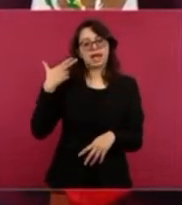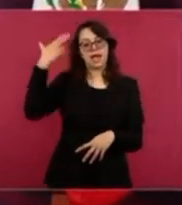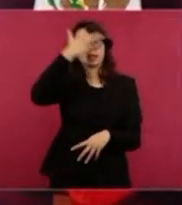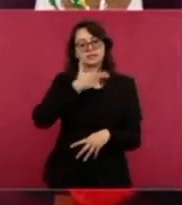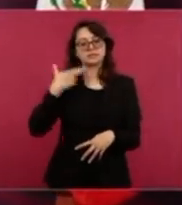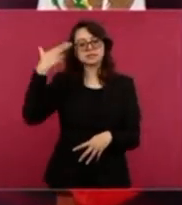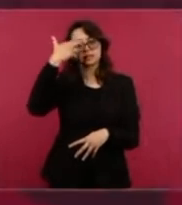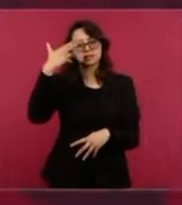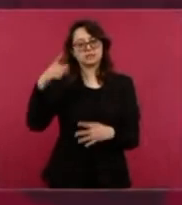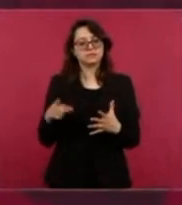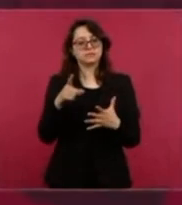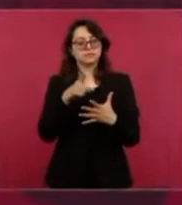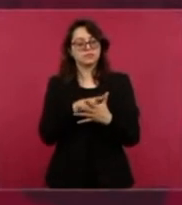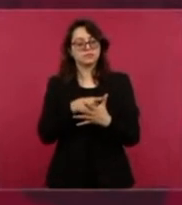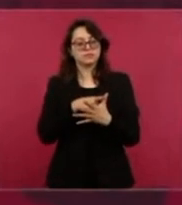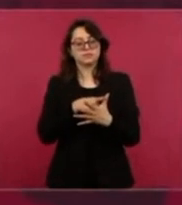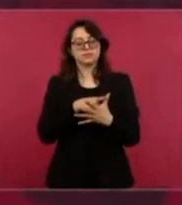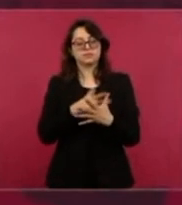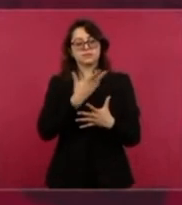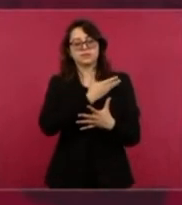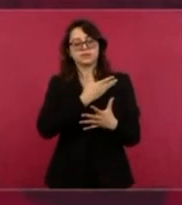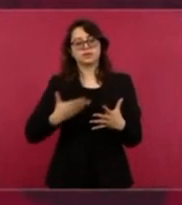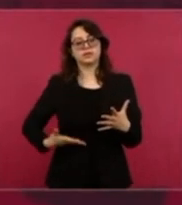el presidente Maduro,